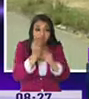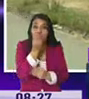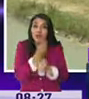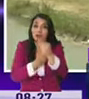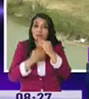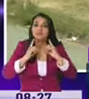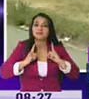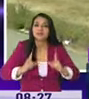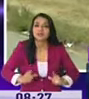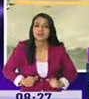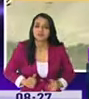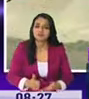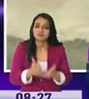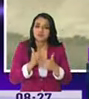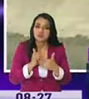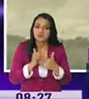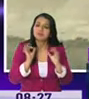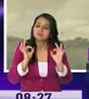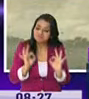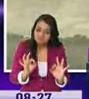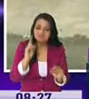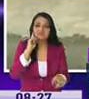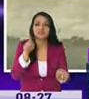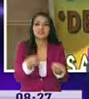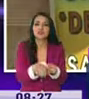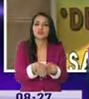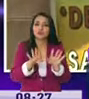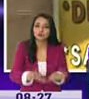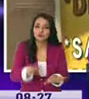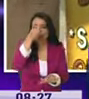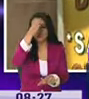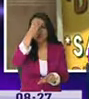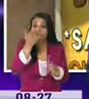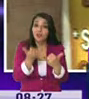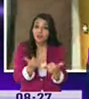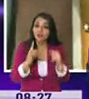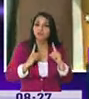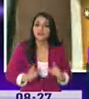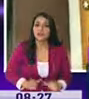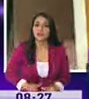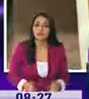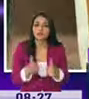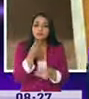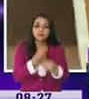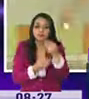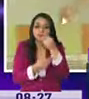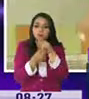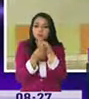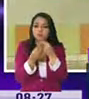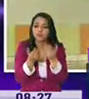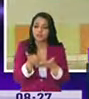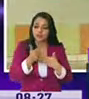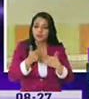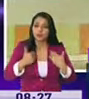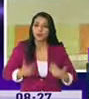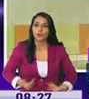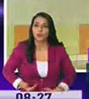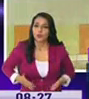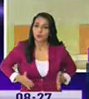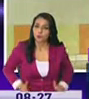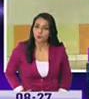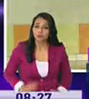sea en pocas light, muy de acuerdo a esta cultura que se está teniendo de conservarnos adecuadamente. Así que, oferta